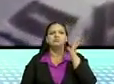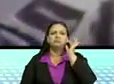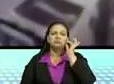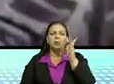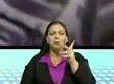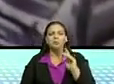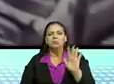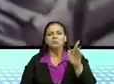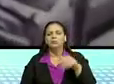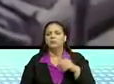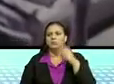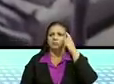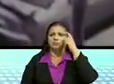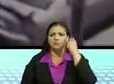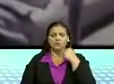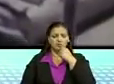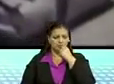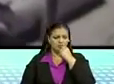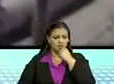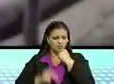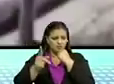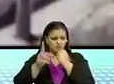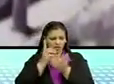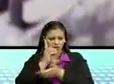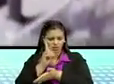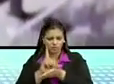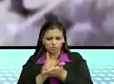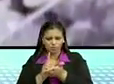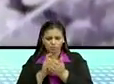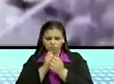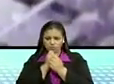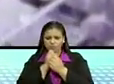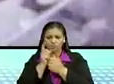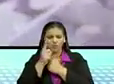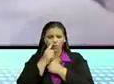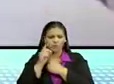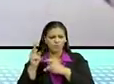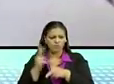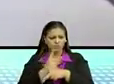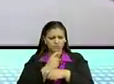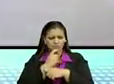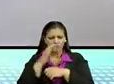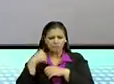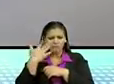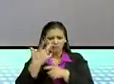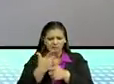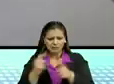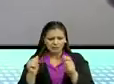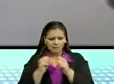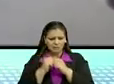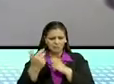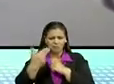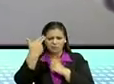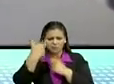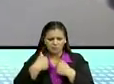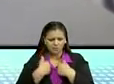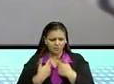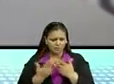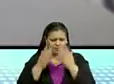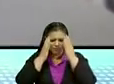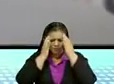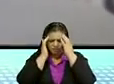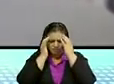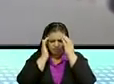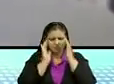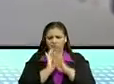mata y muerto se queda porque no pasa nada. Ahí estamos. Nosotros comprendemos su temor. Es el temor natural de la